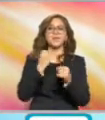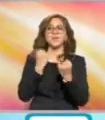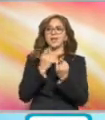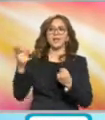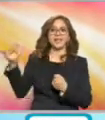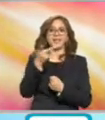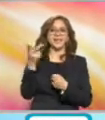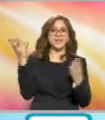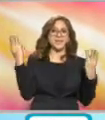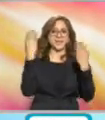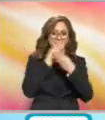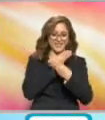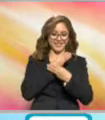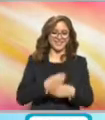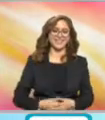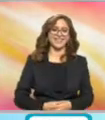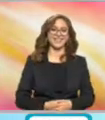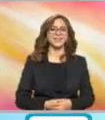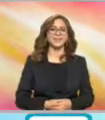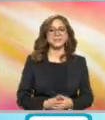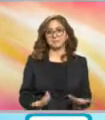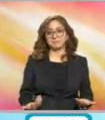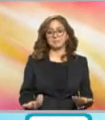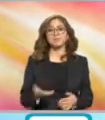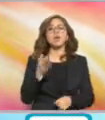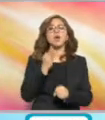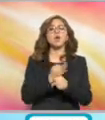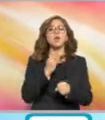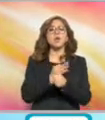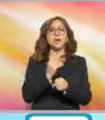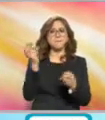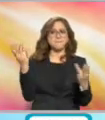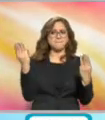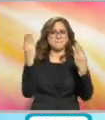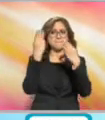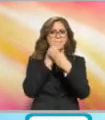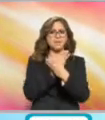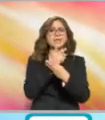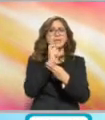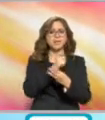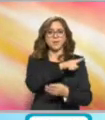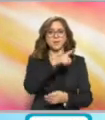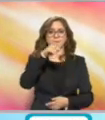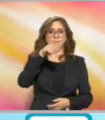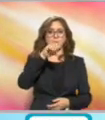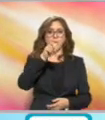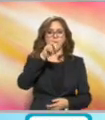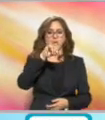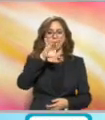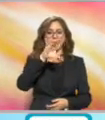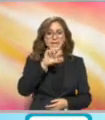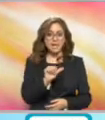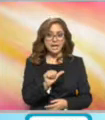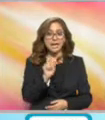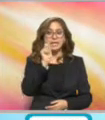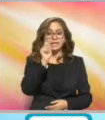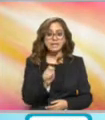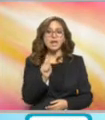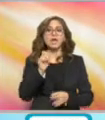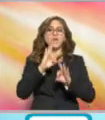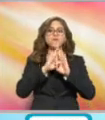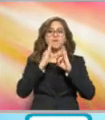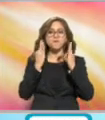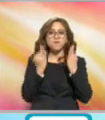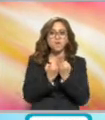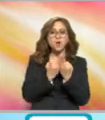estar. Eso. Perfecto. Y entonces, fíjate, ahorita dices madrinas, Mónica, aparte de preparar todo, hace diseño de imagen